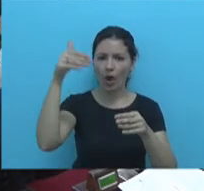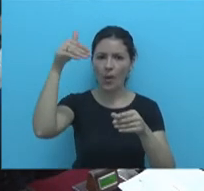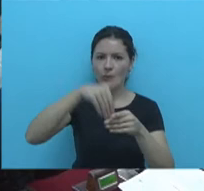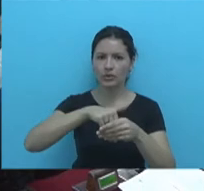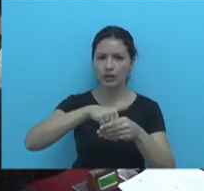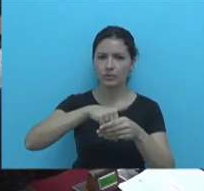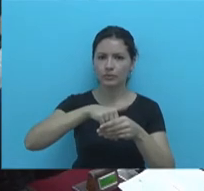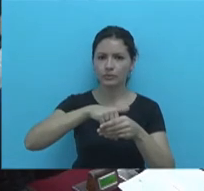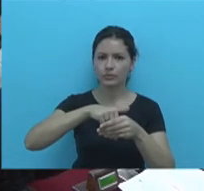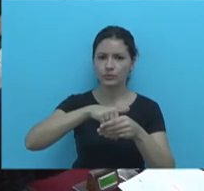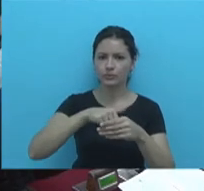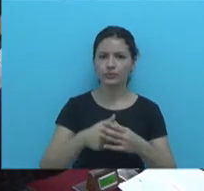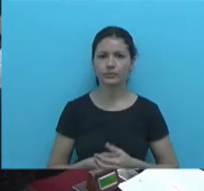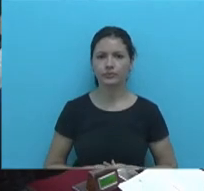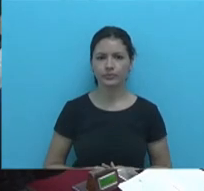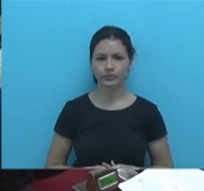¿Votamos?